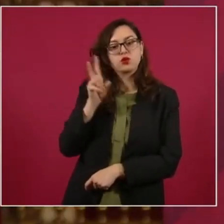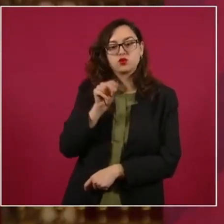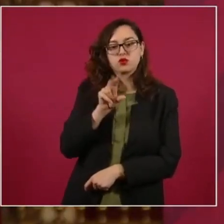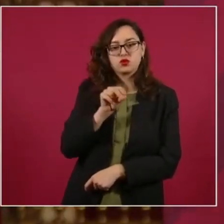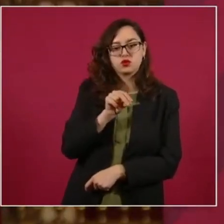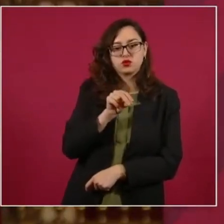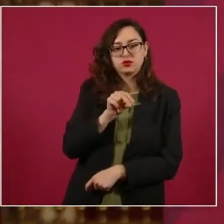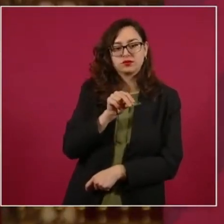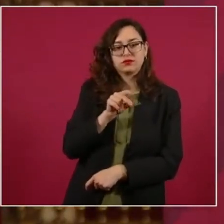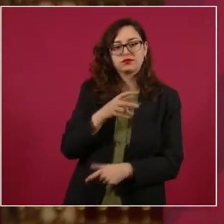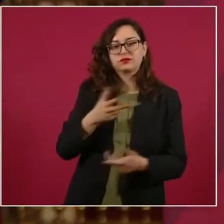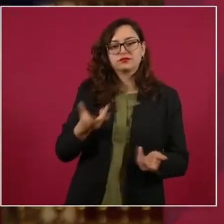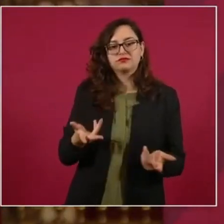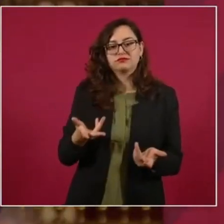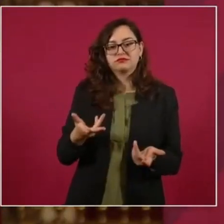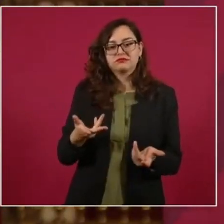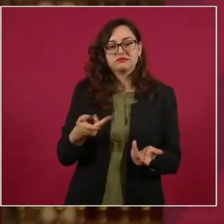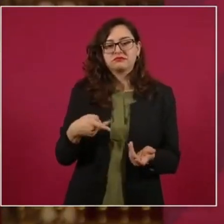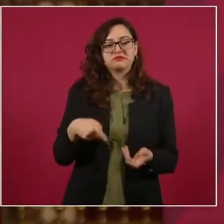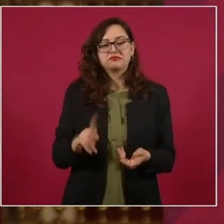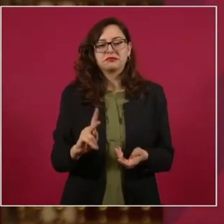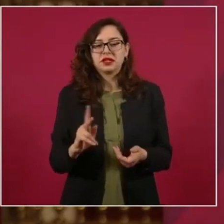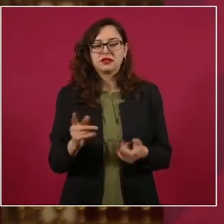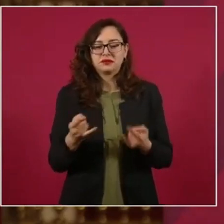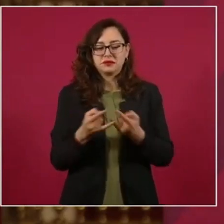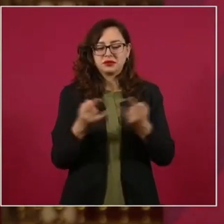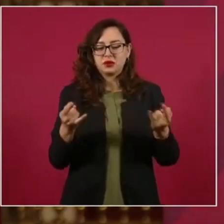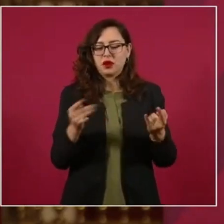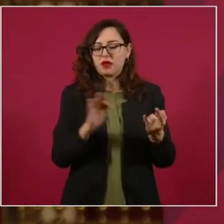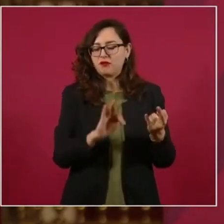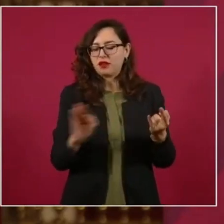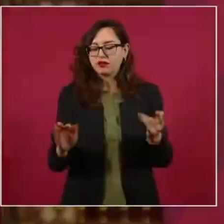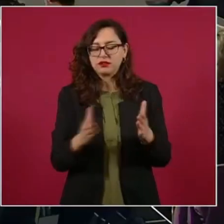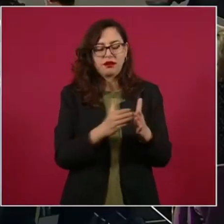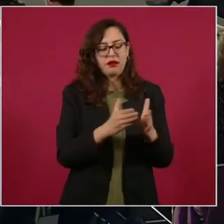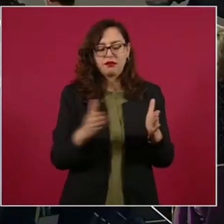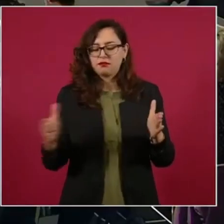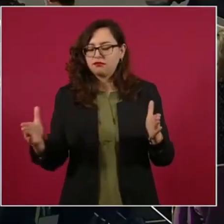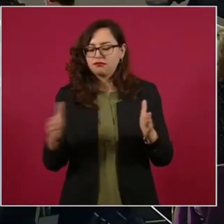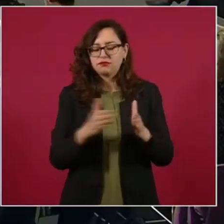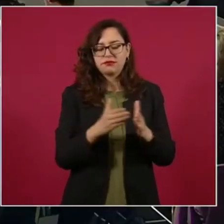Sí, y Villa participa en la revolución